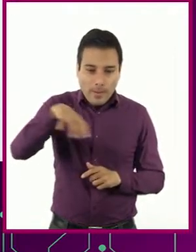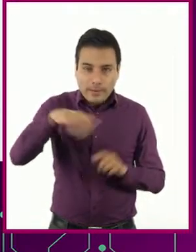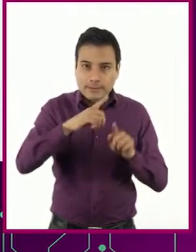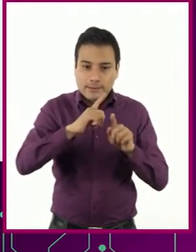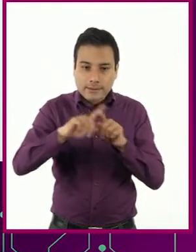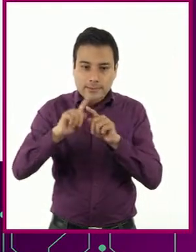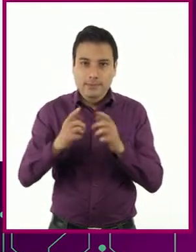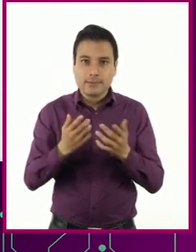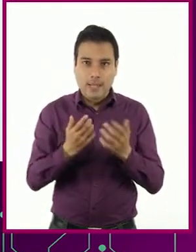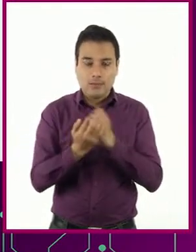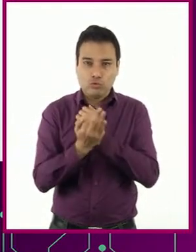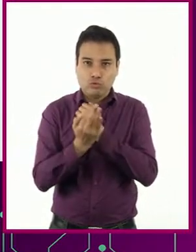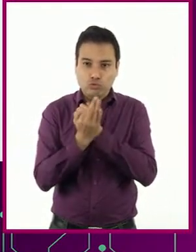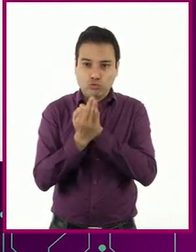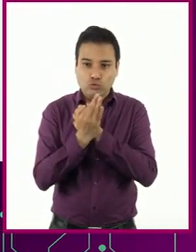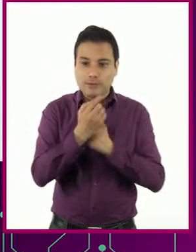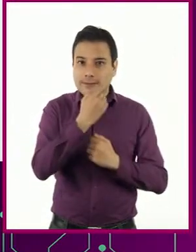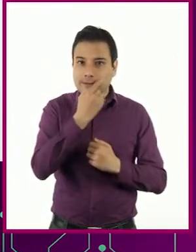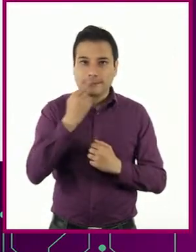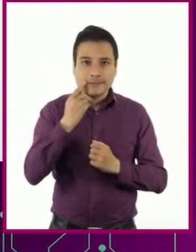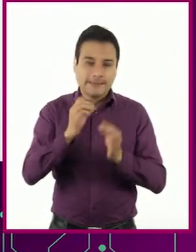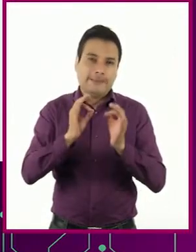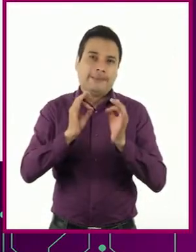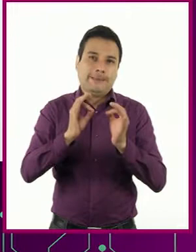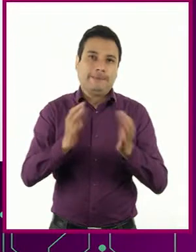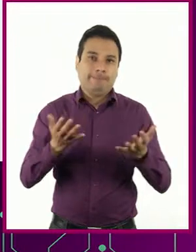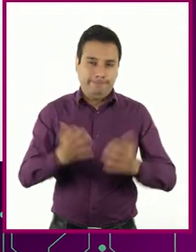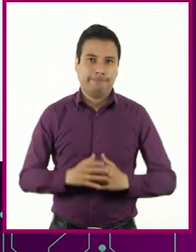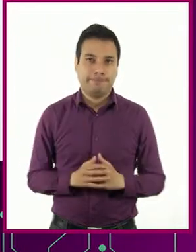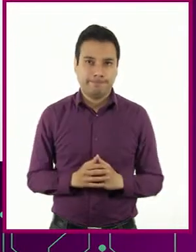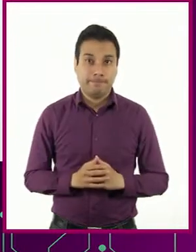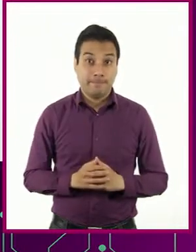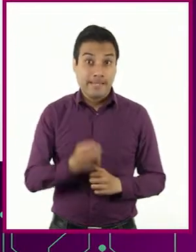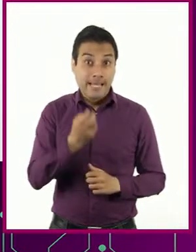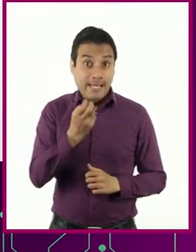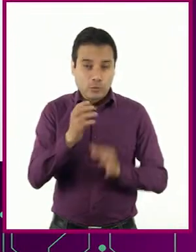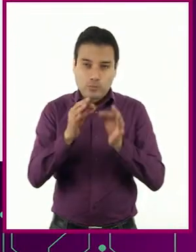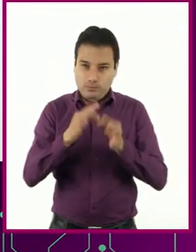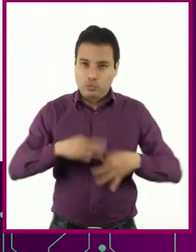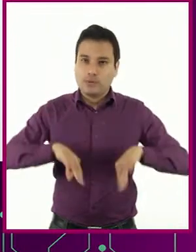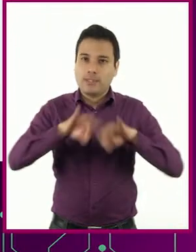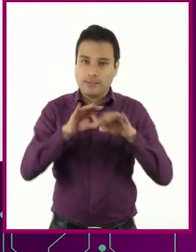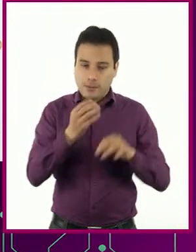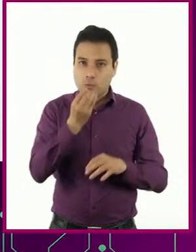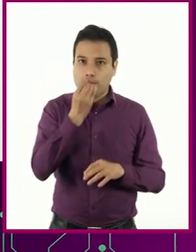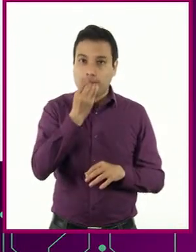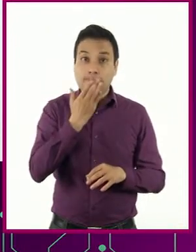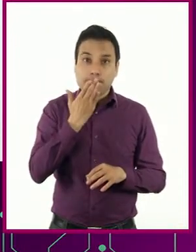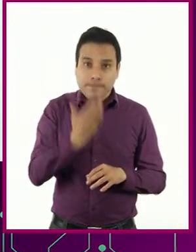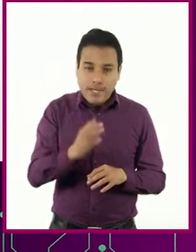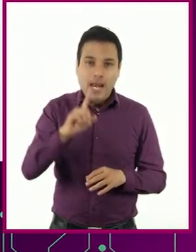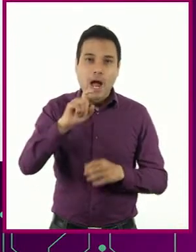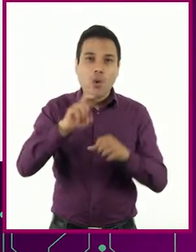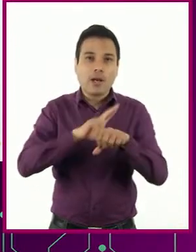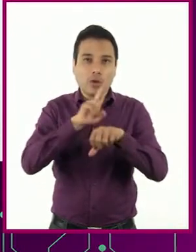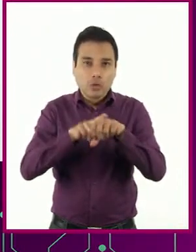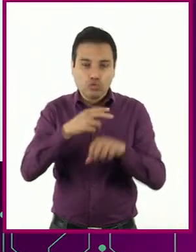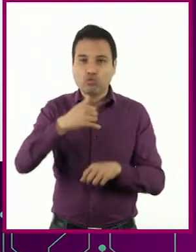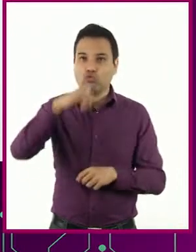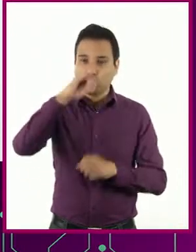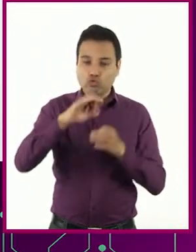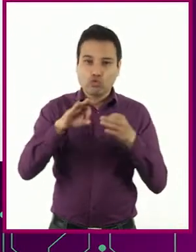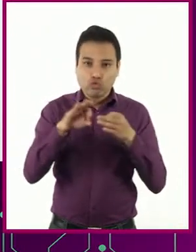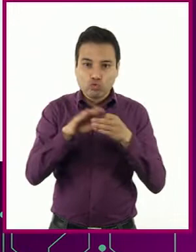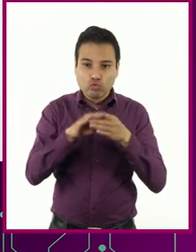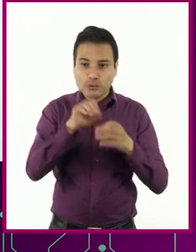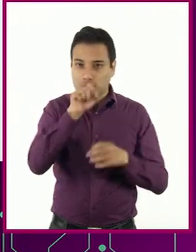aportan nutrientes para que los dientes se formen y mantengan muy sanos. Es esencial alimentarse bien, hidratarse con agua simple, potable, y para la